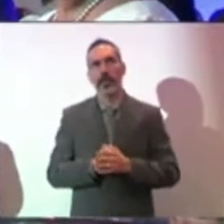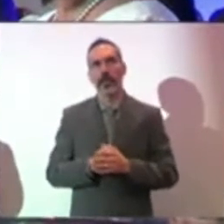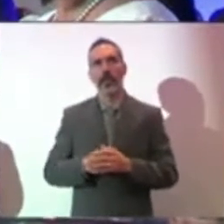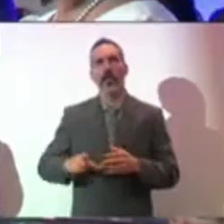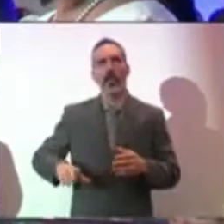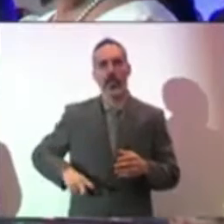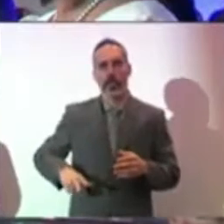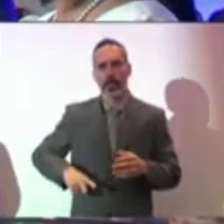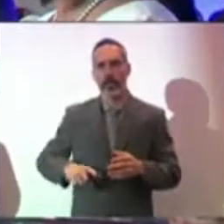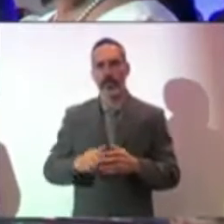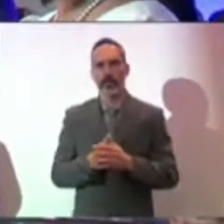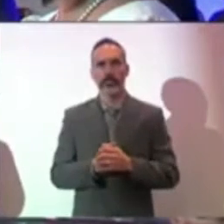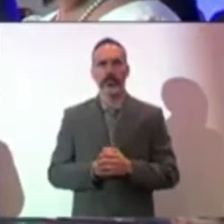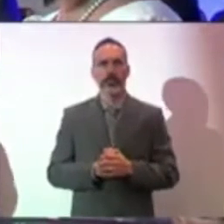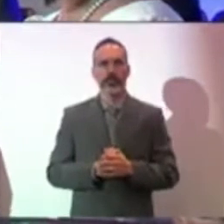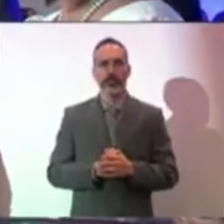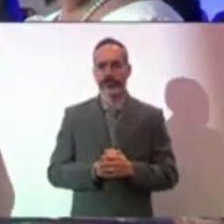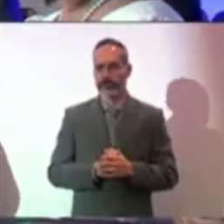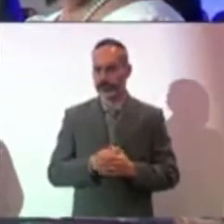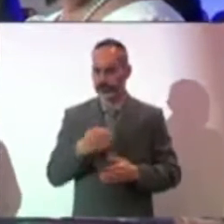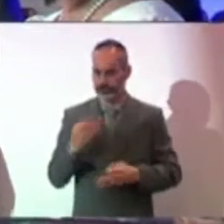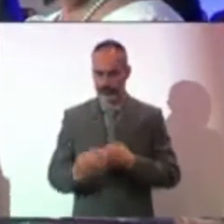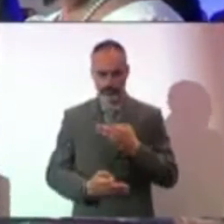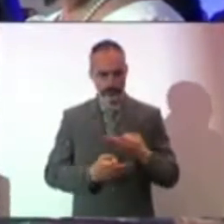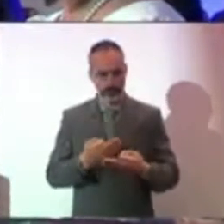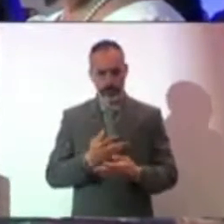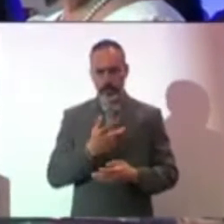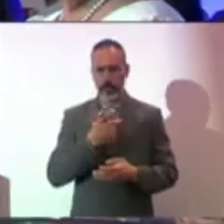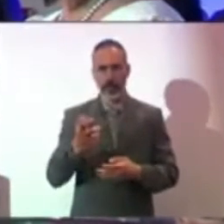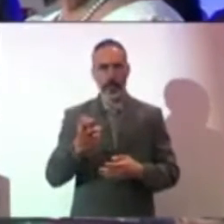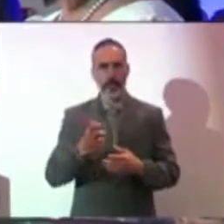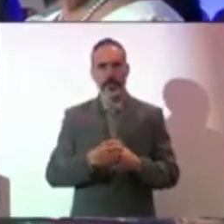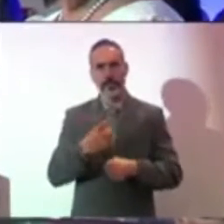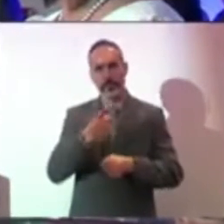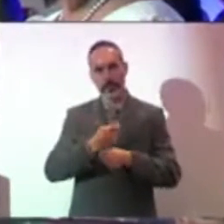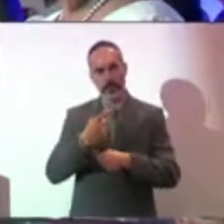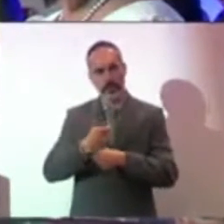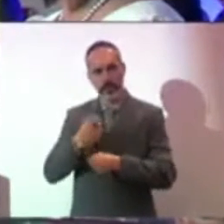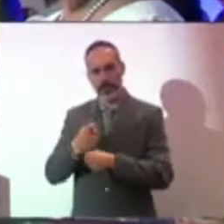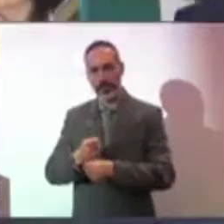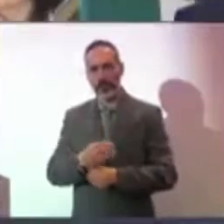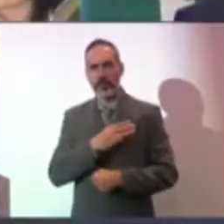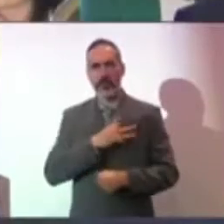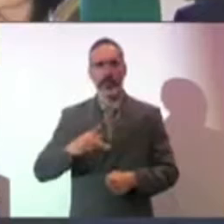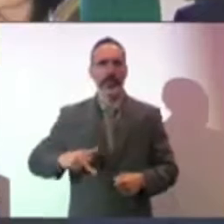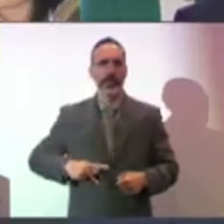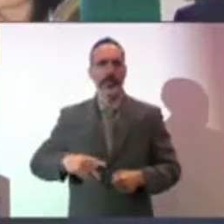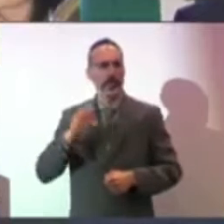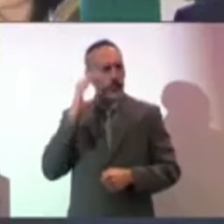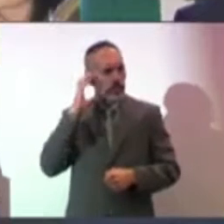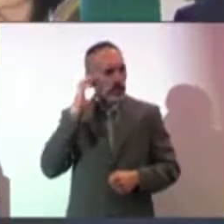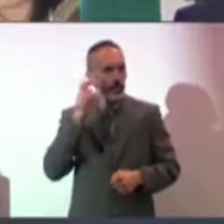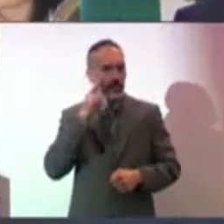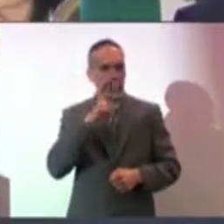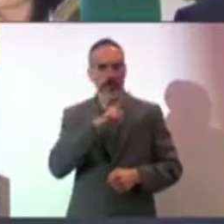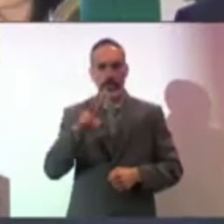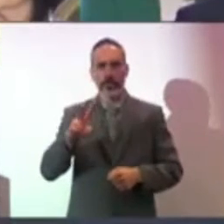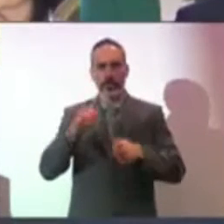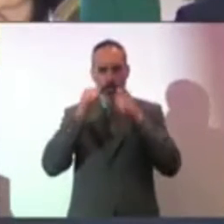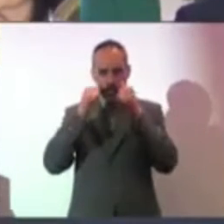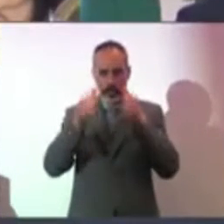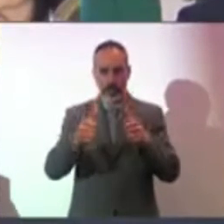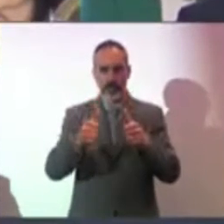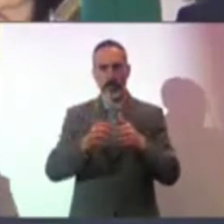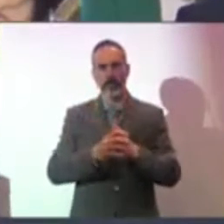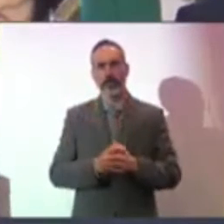que reorientara las prioridades del municipio. Hemos visto y escuchado con atención lo realizado en